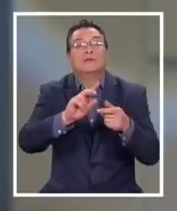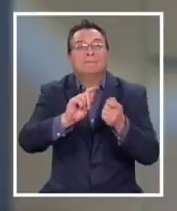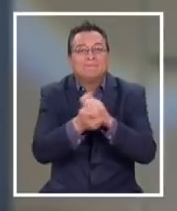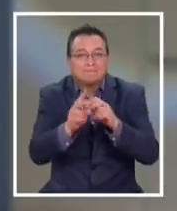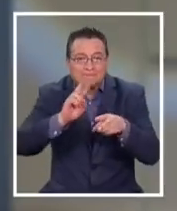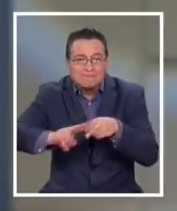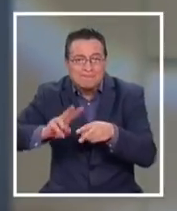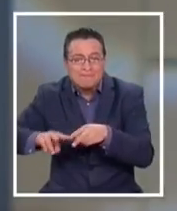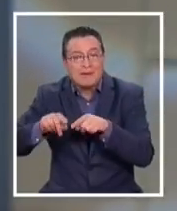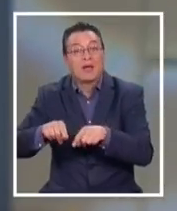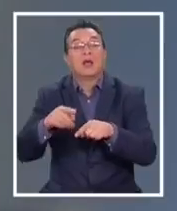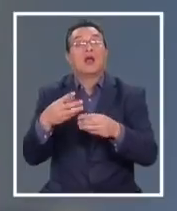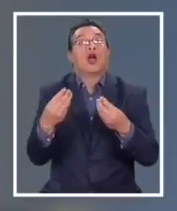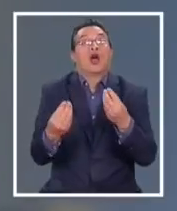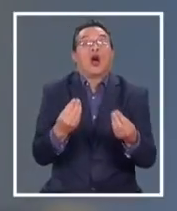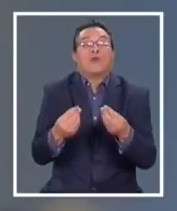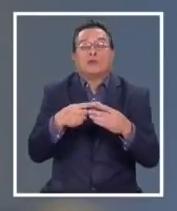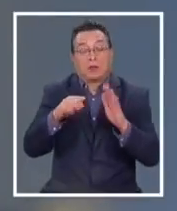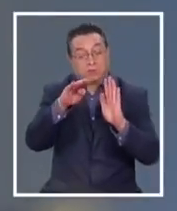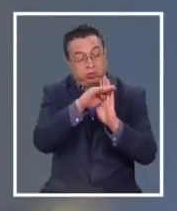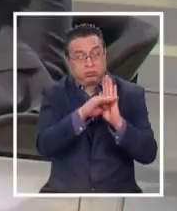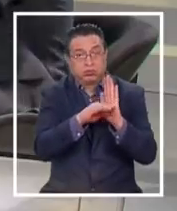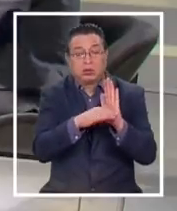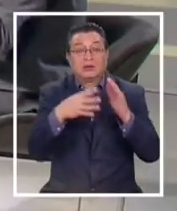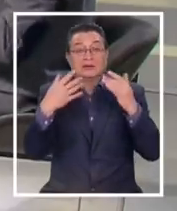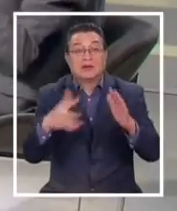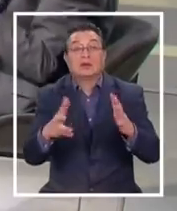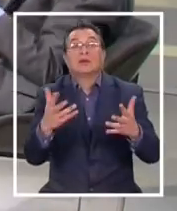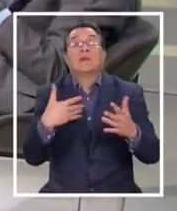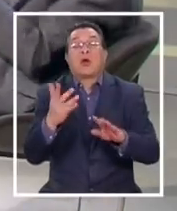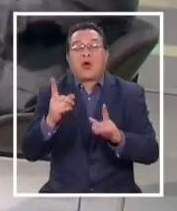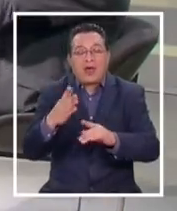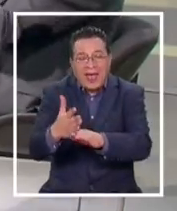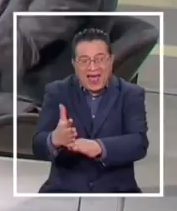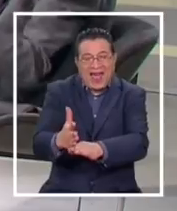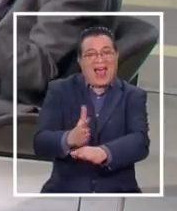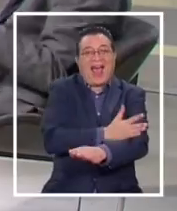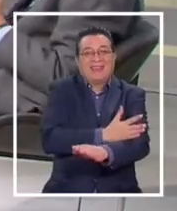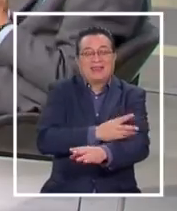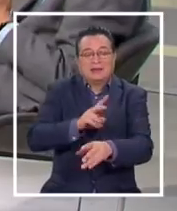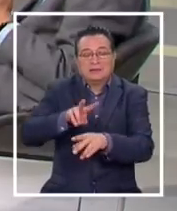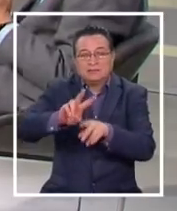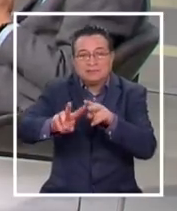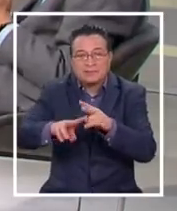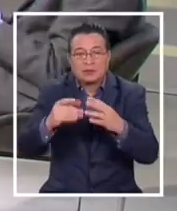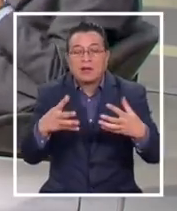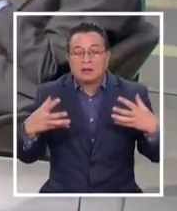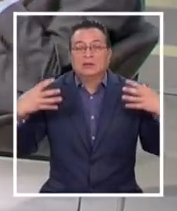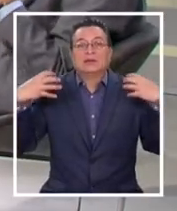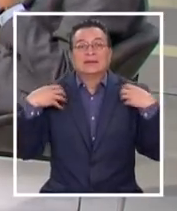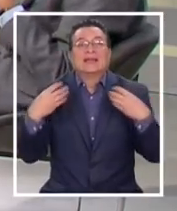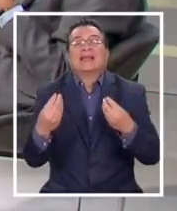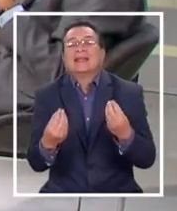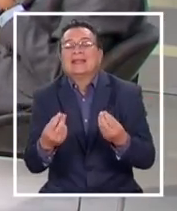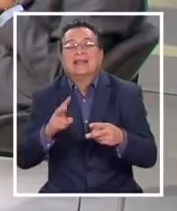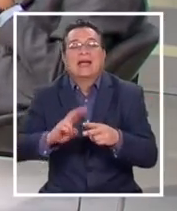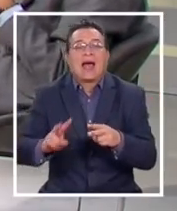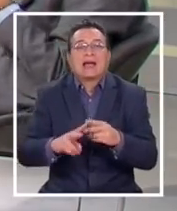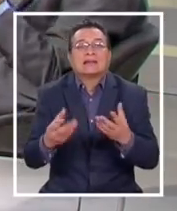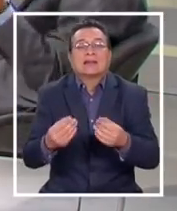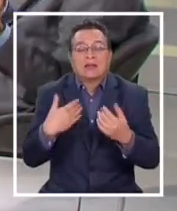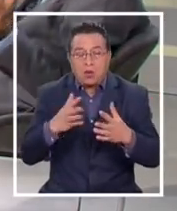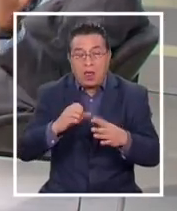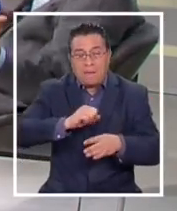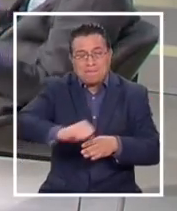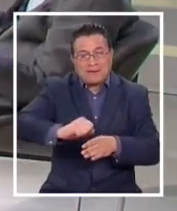pregunta, porque todas las medidas del otro día tienen que ver más después del hecho, ¿qué pasa con las medidas preventivas que tienen que ver con su cargo? Además, ¿qué se está previniendo